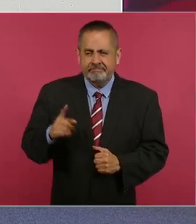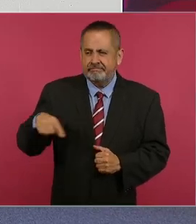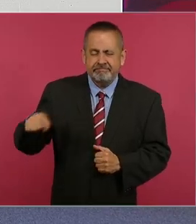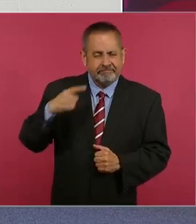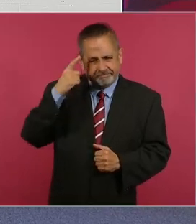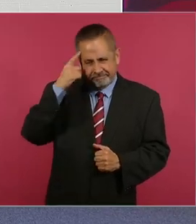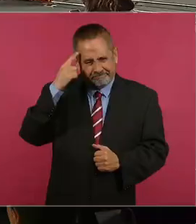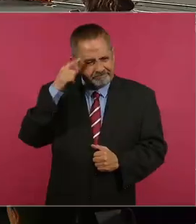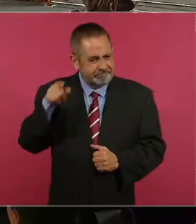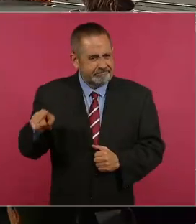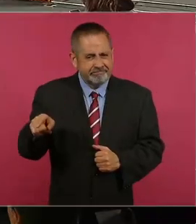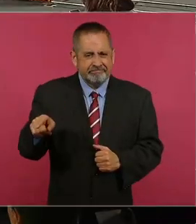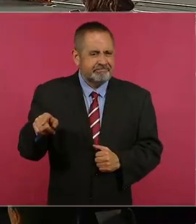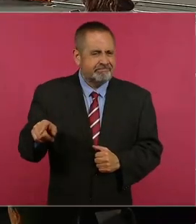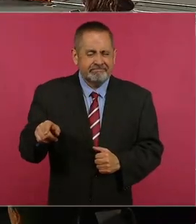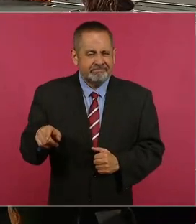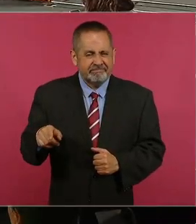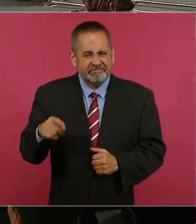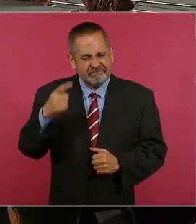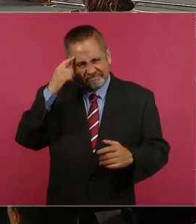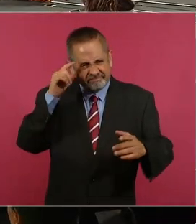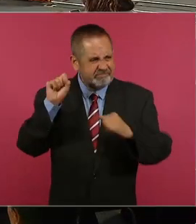pensamiento fascista